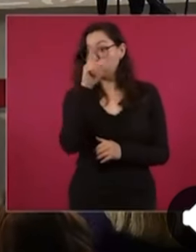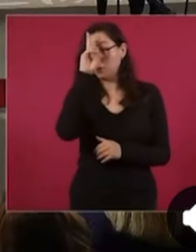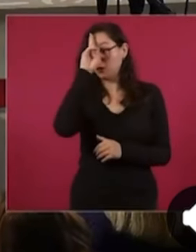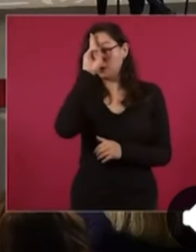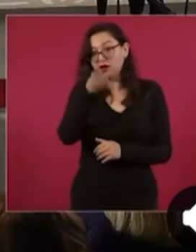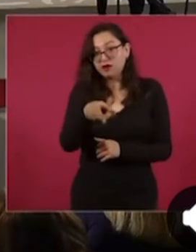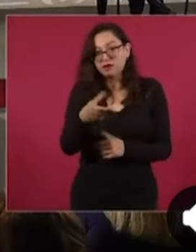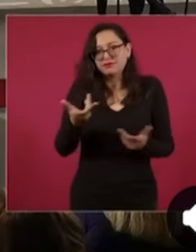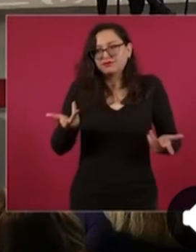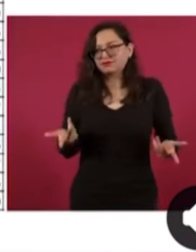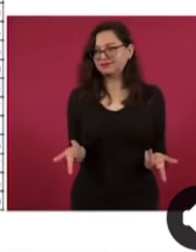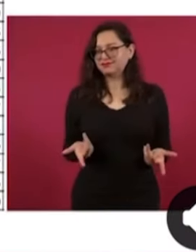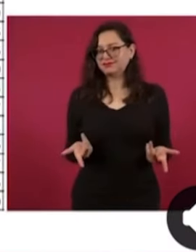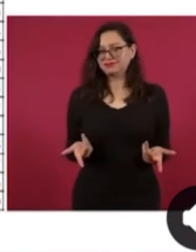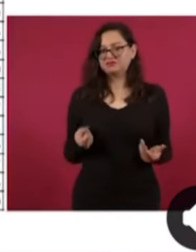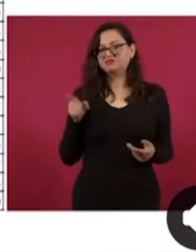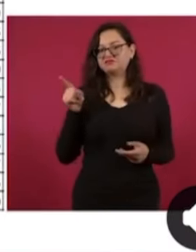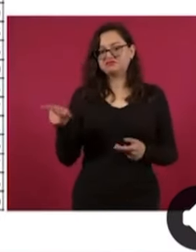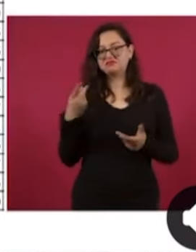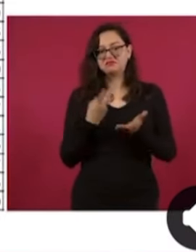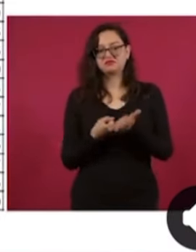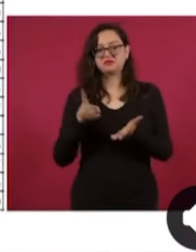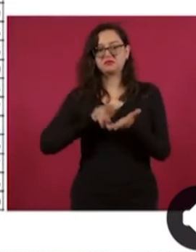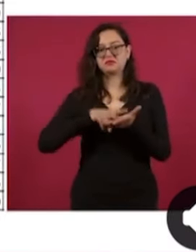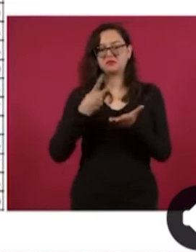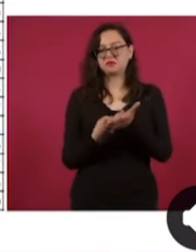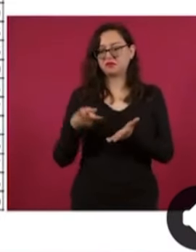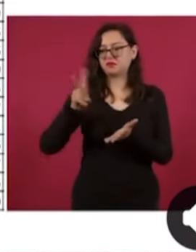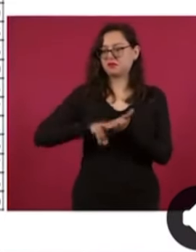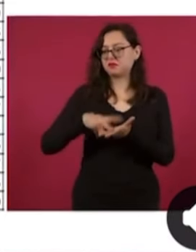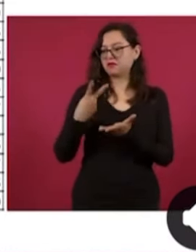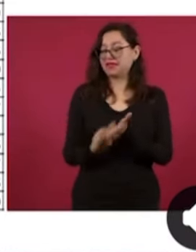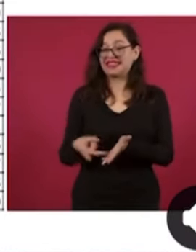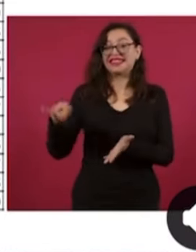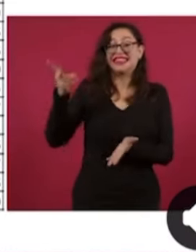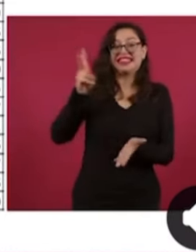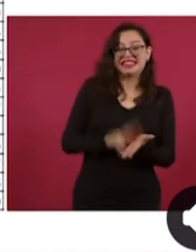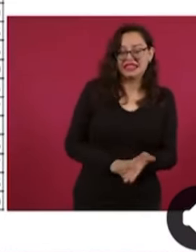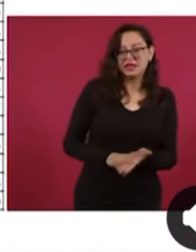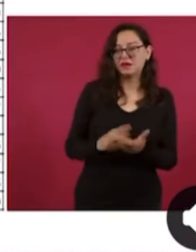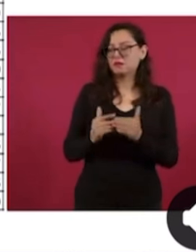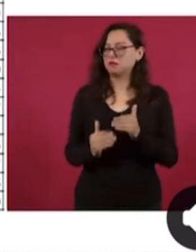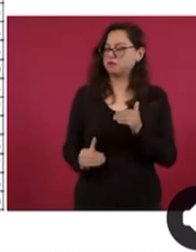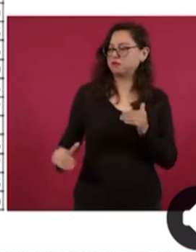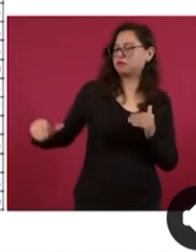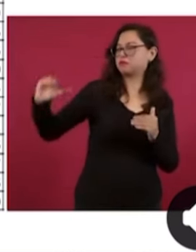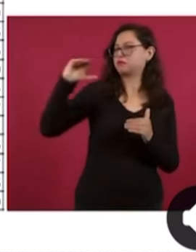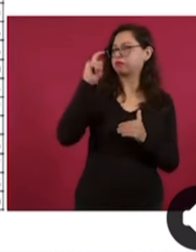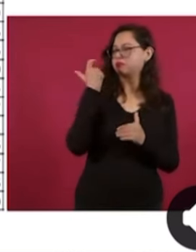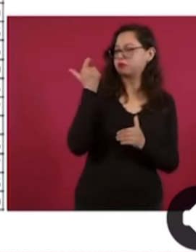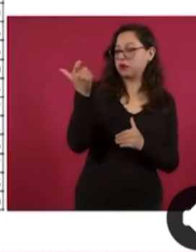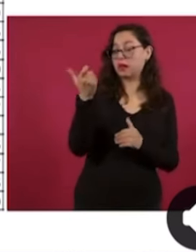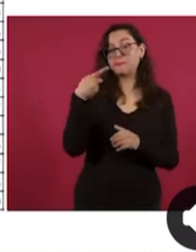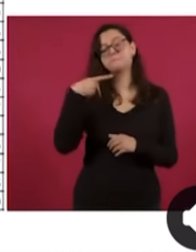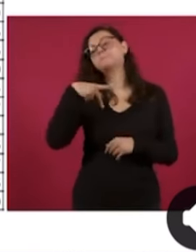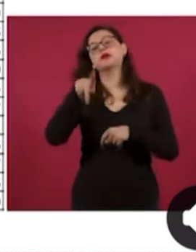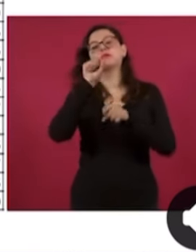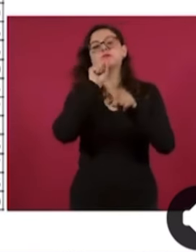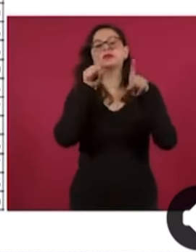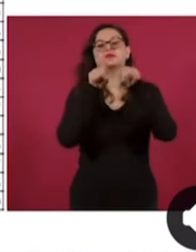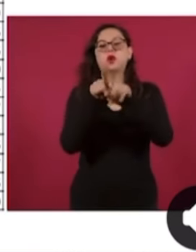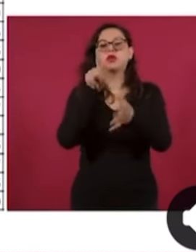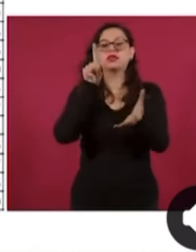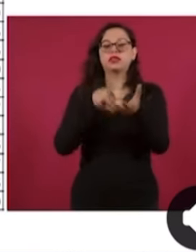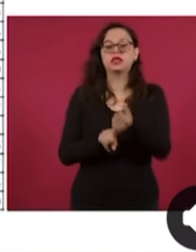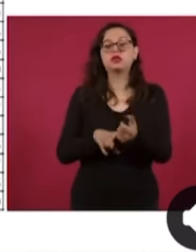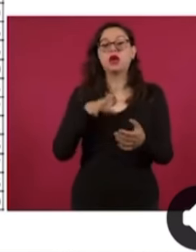la Corte. Pero vamos a decirles que también existen en el Poder Judicial